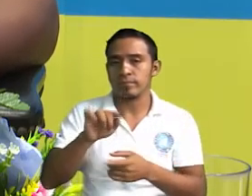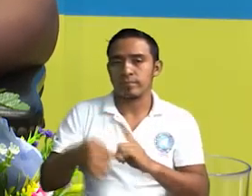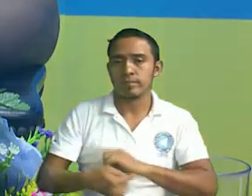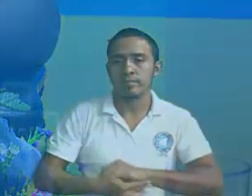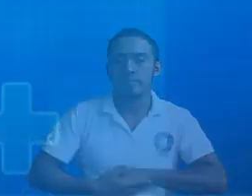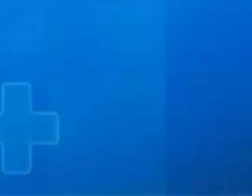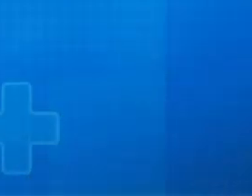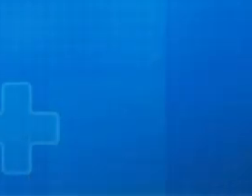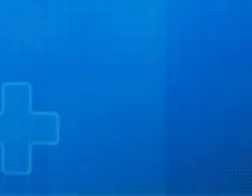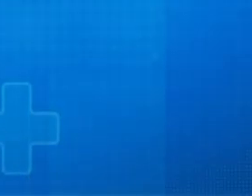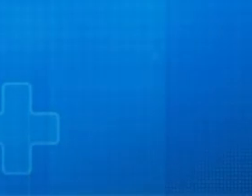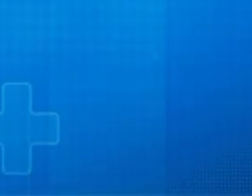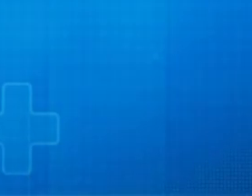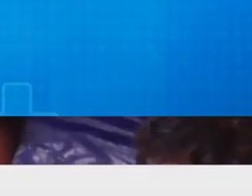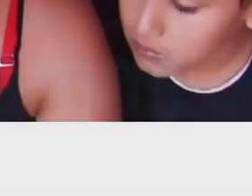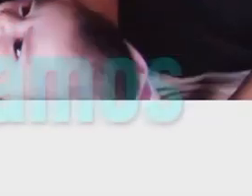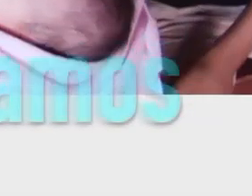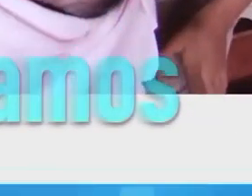canal